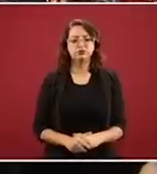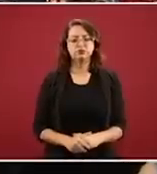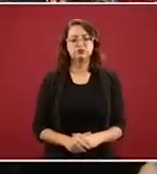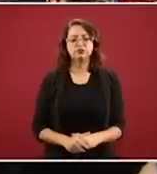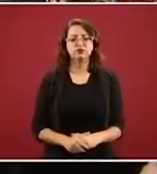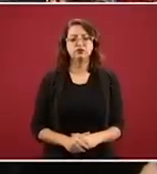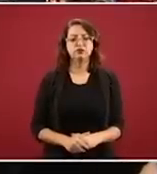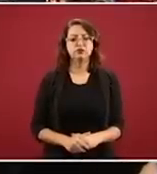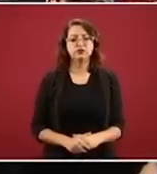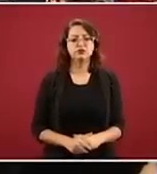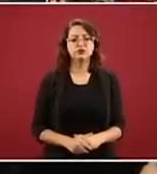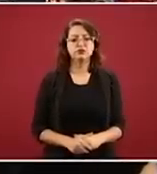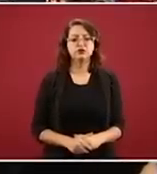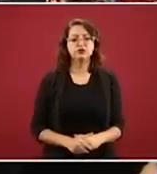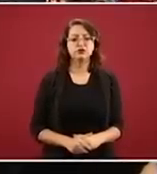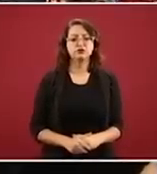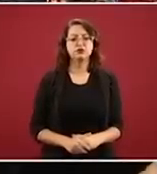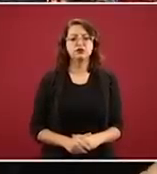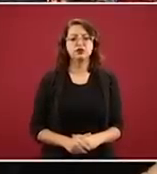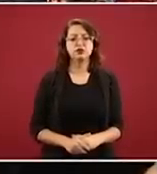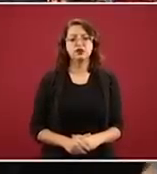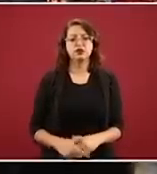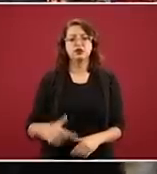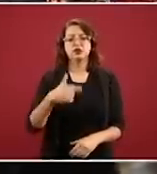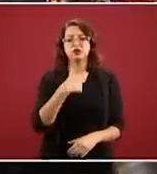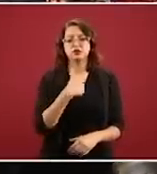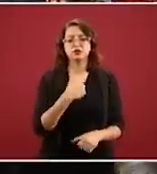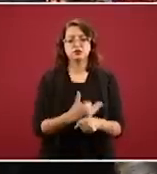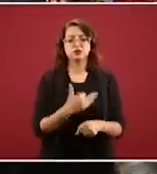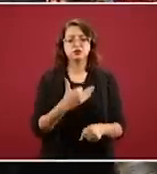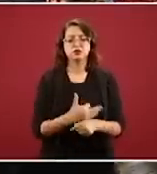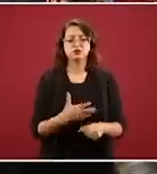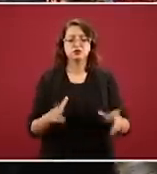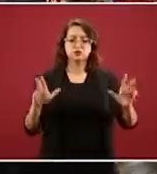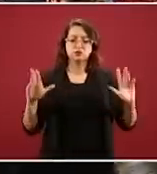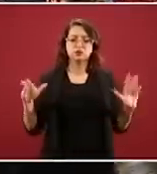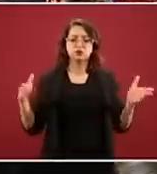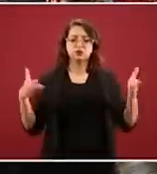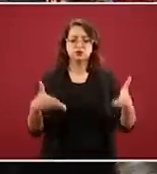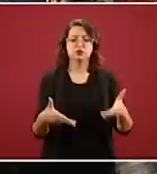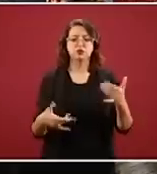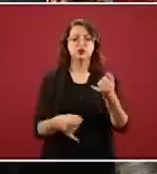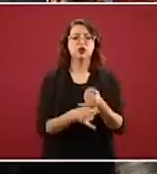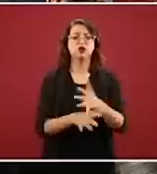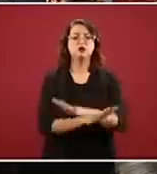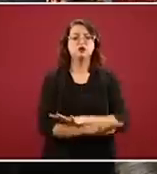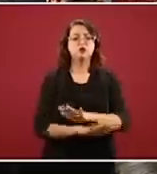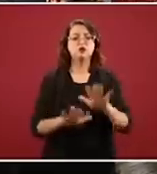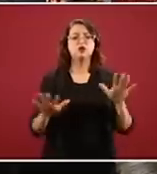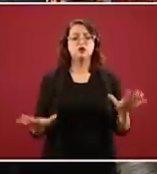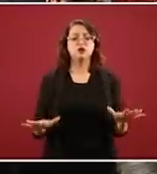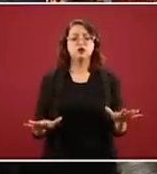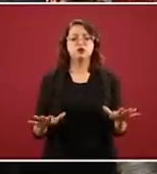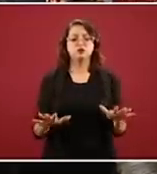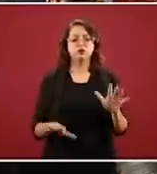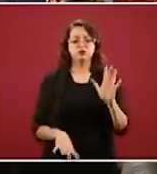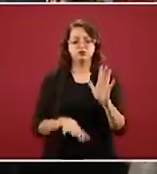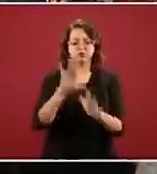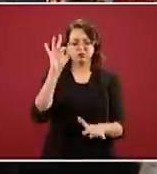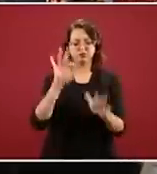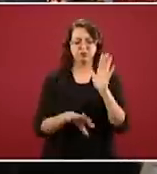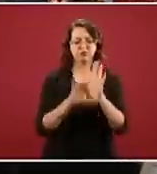Y aquí me centraré, pues, en alguna información